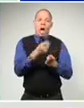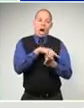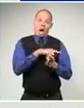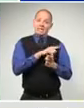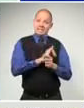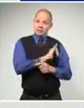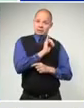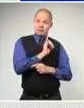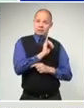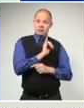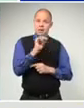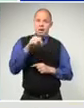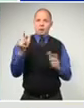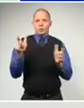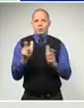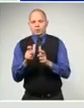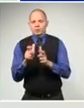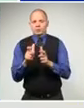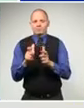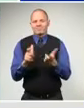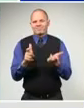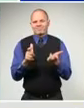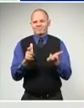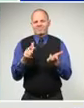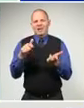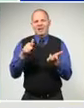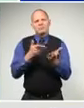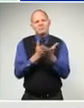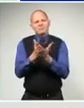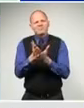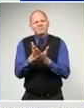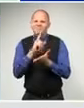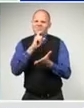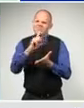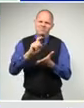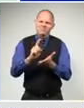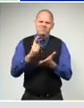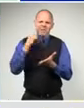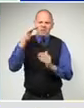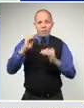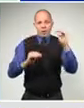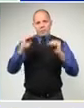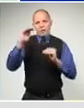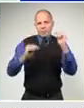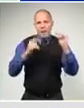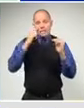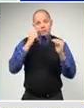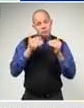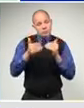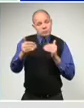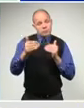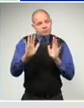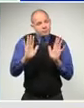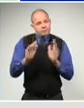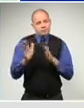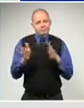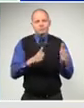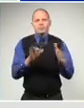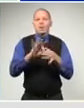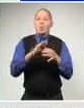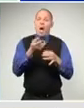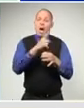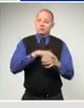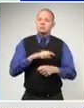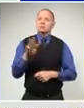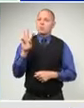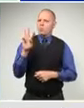todas formas todavía no se logra una estabilidad en la disminución del número de casos. Güines con 15, el